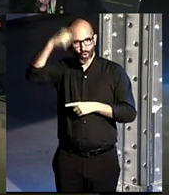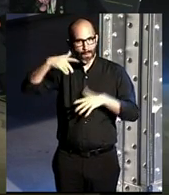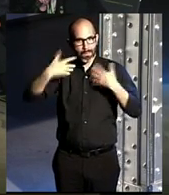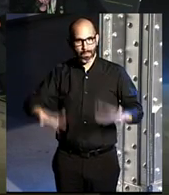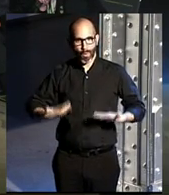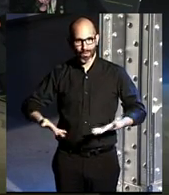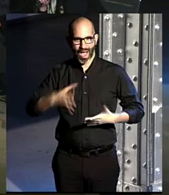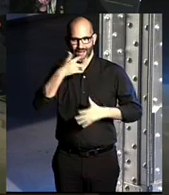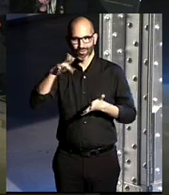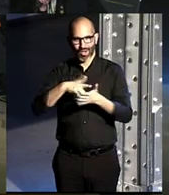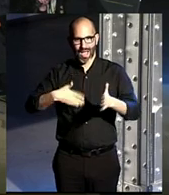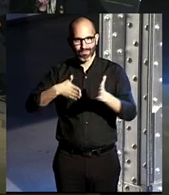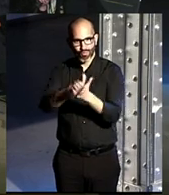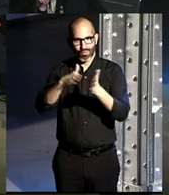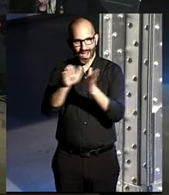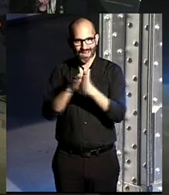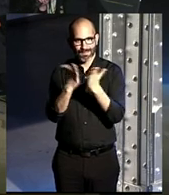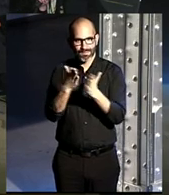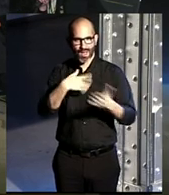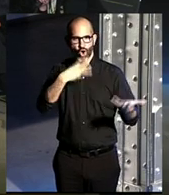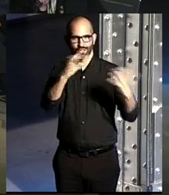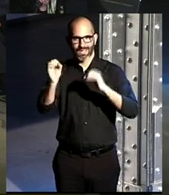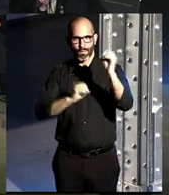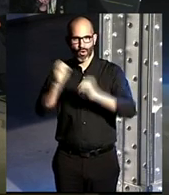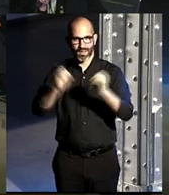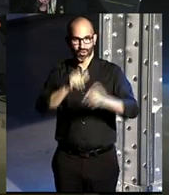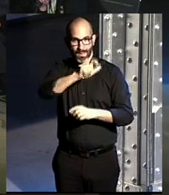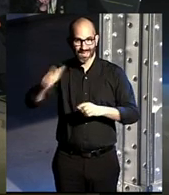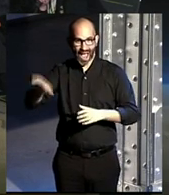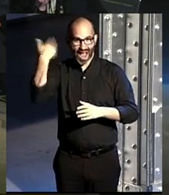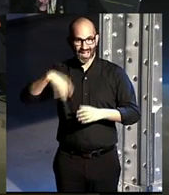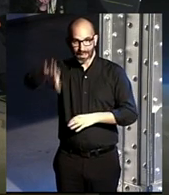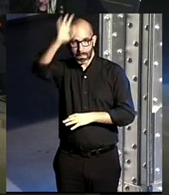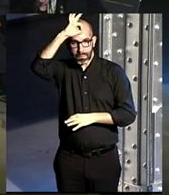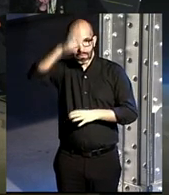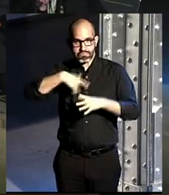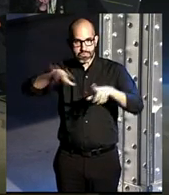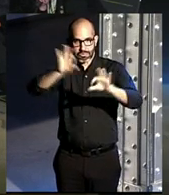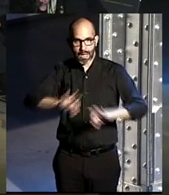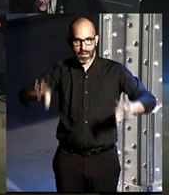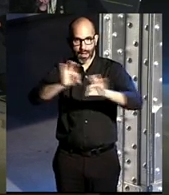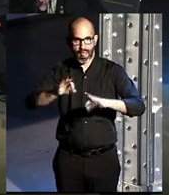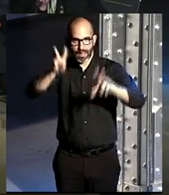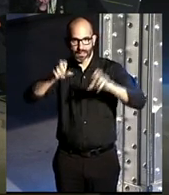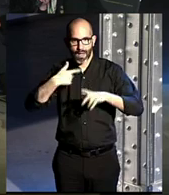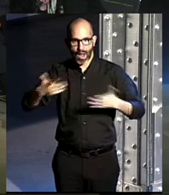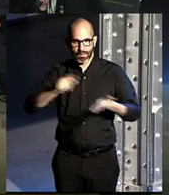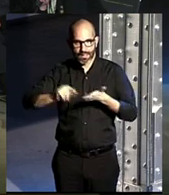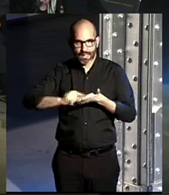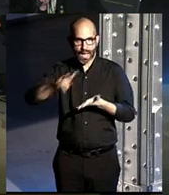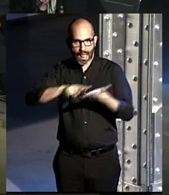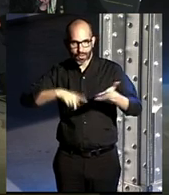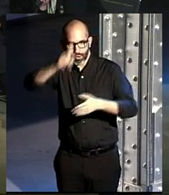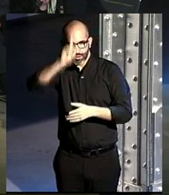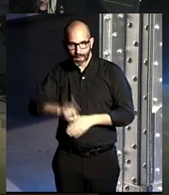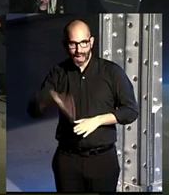a publicar los libros. En España, por ejemplo, el 80% de la población era analfabeta cuando Verne se tradujo aquí, pero sin embargo era